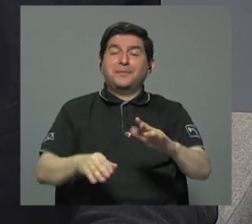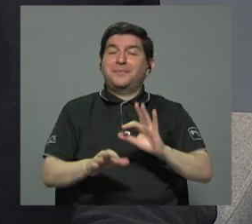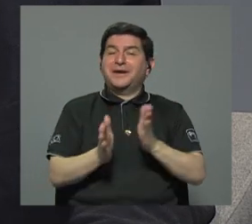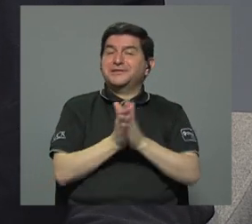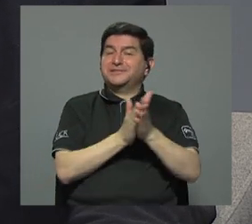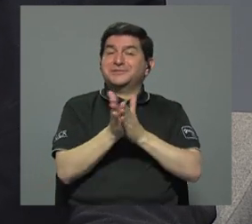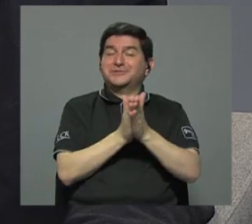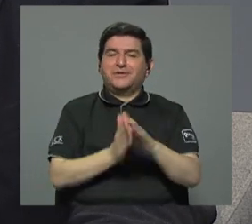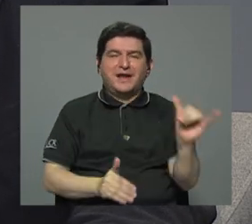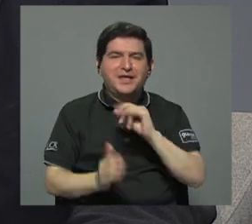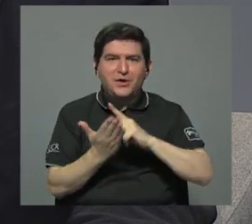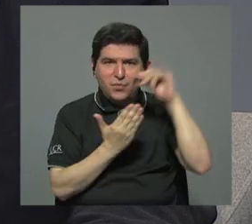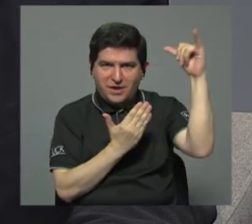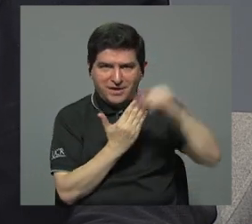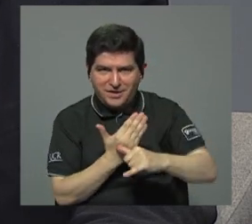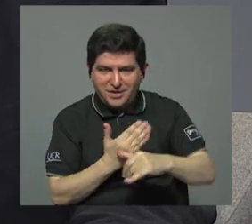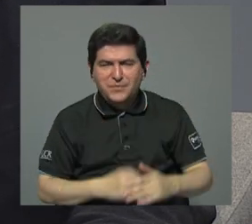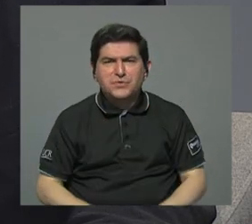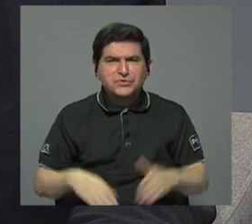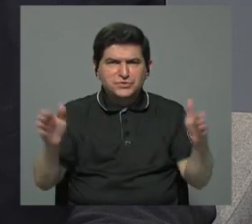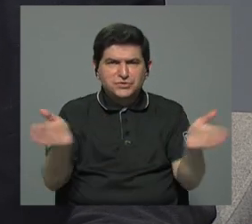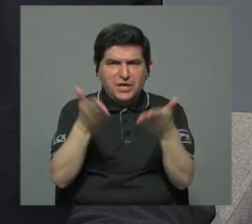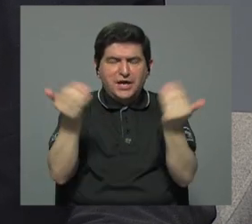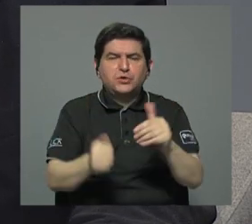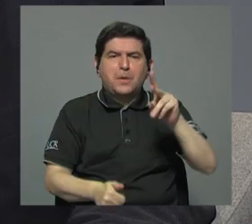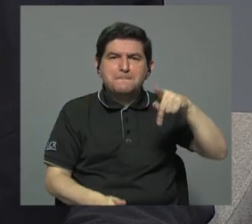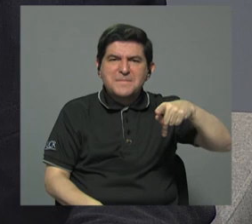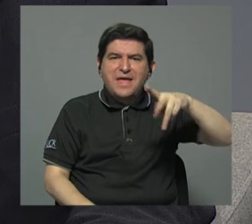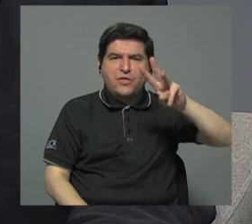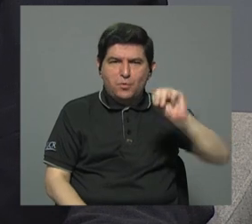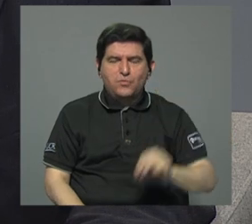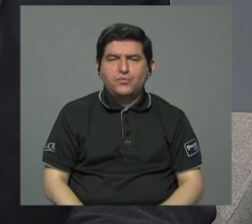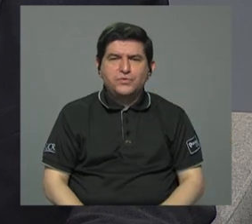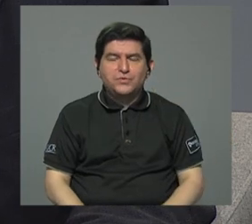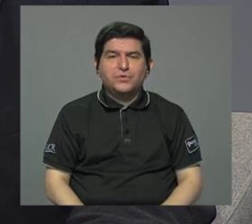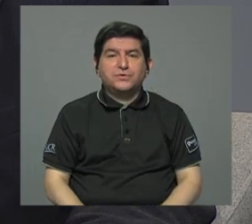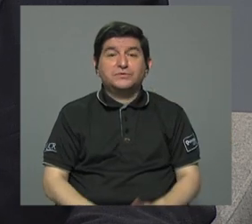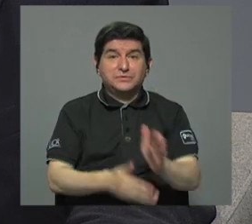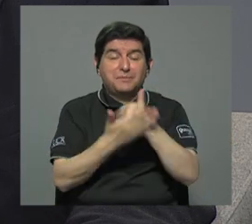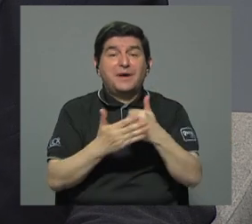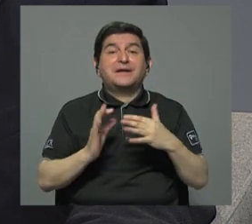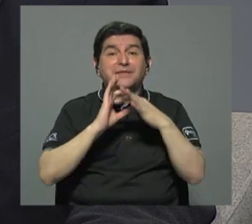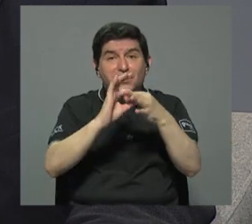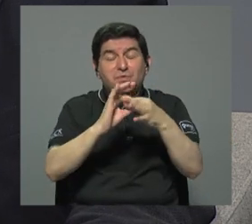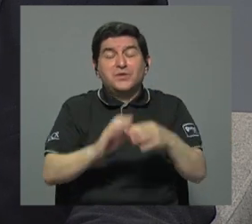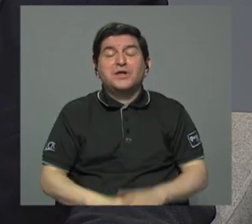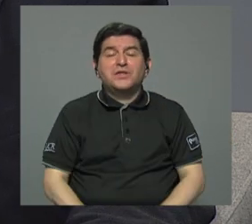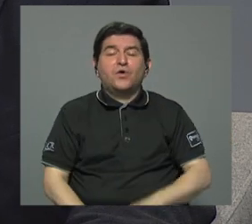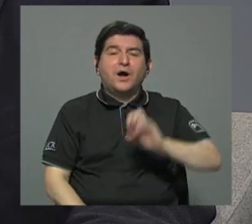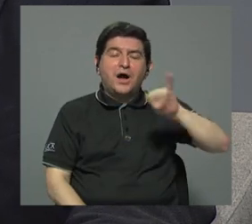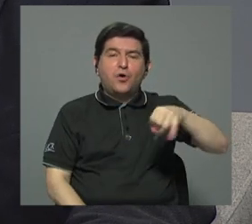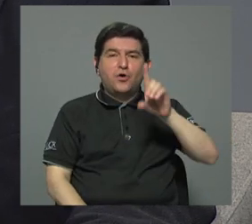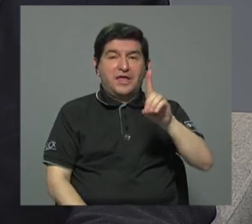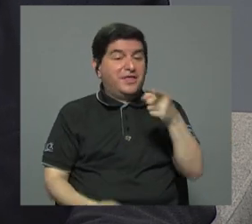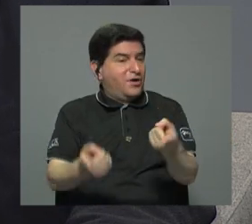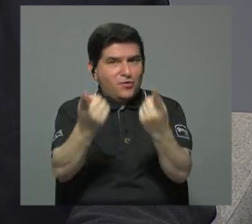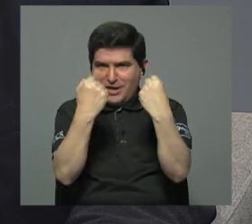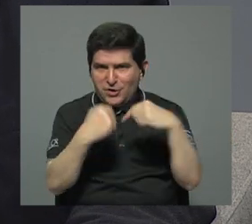la que se montó en el proyecto que impulsó don Pedro Muñoz, por cierto, aliado del bufete de don Jorge Dengo, que no pudo estar hoy